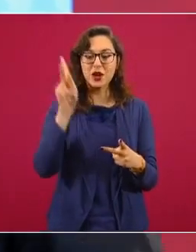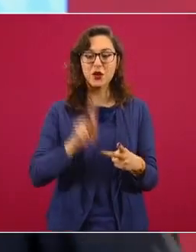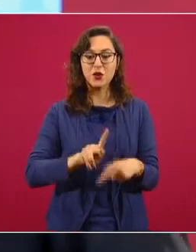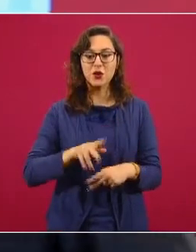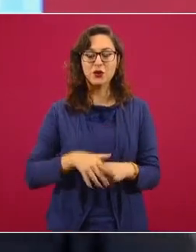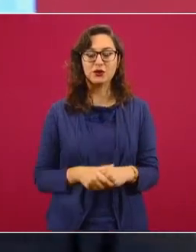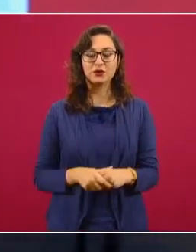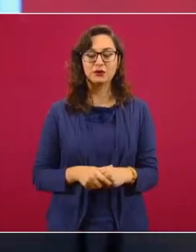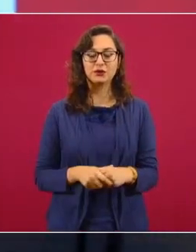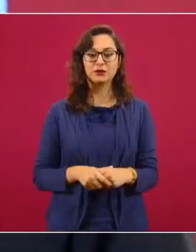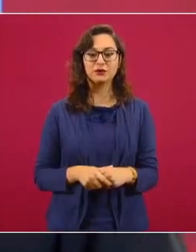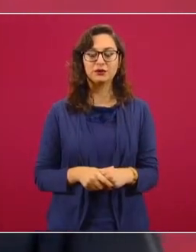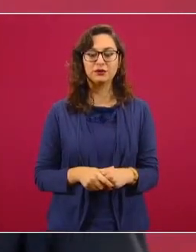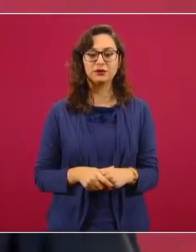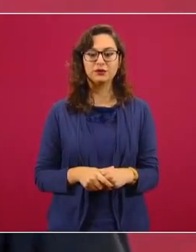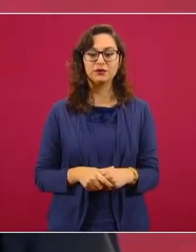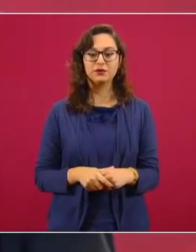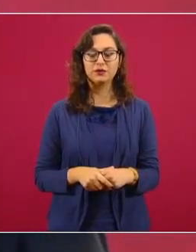el que se viole